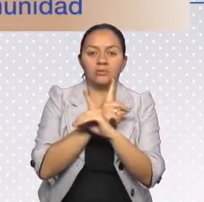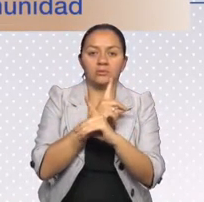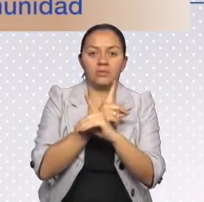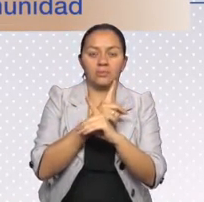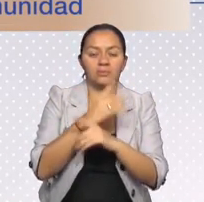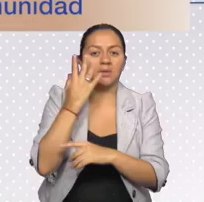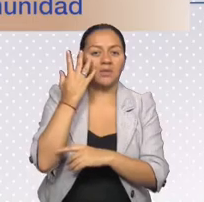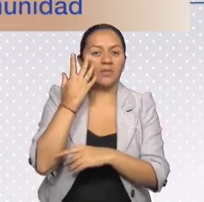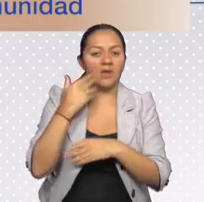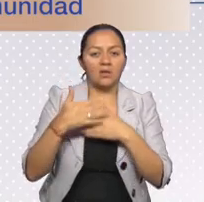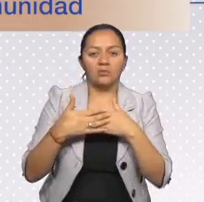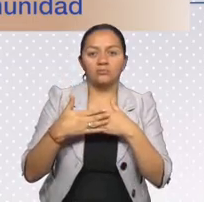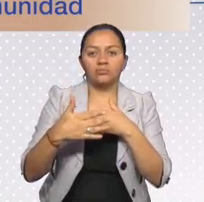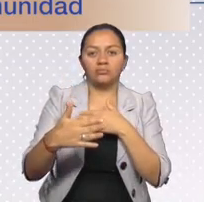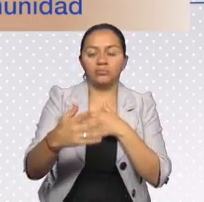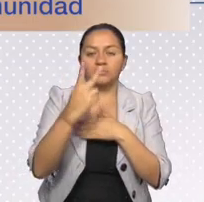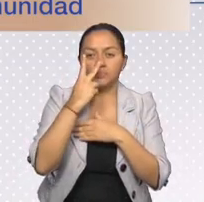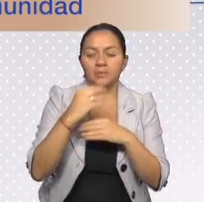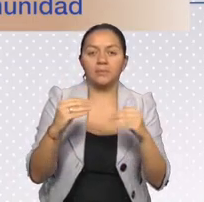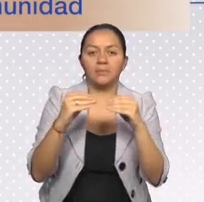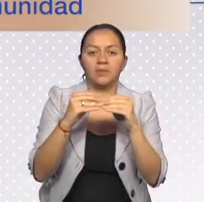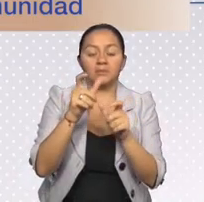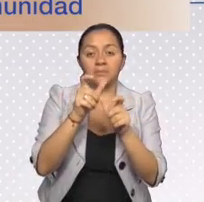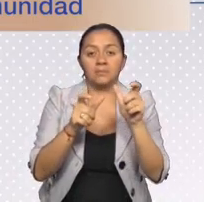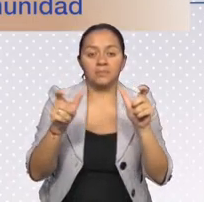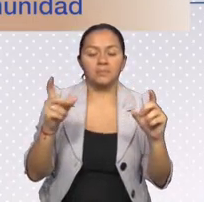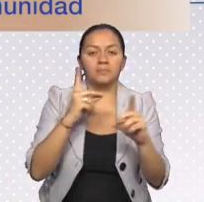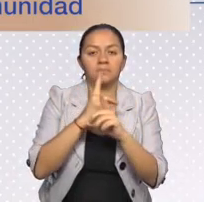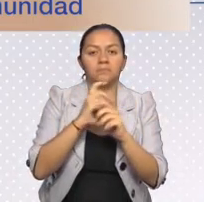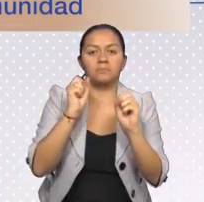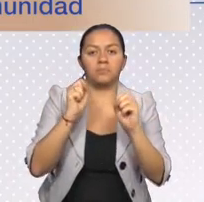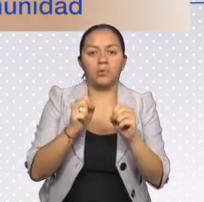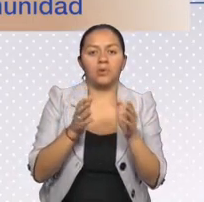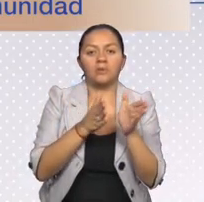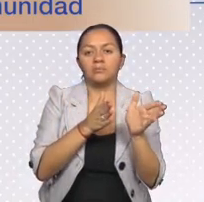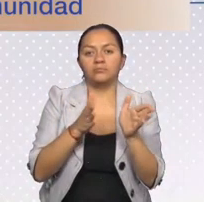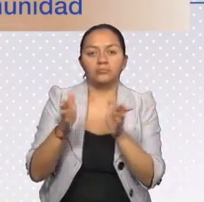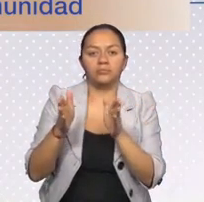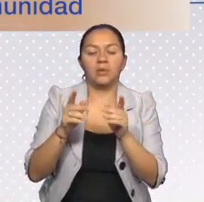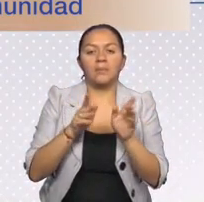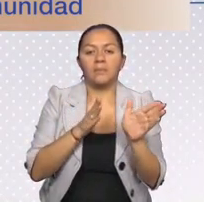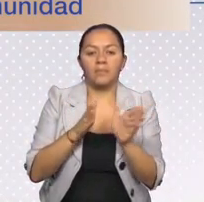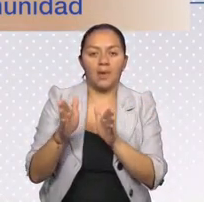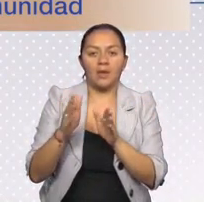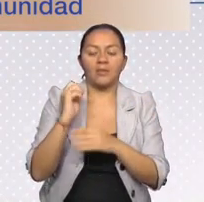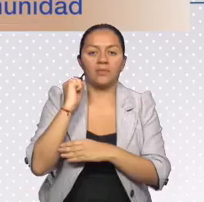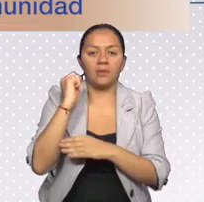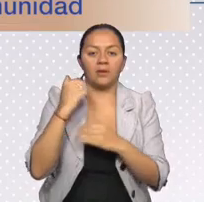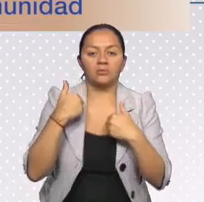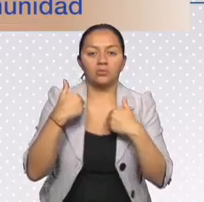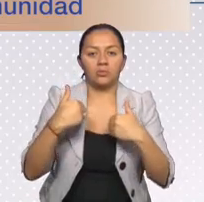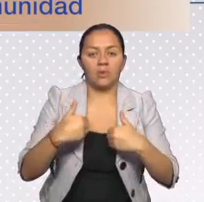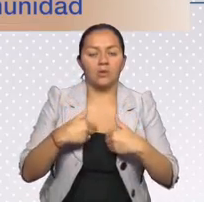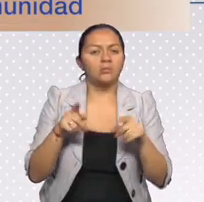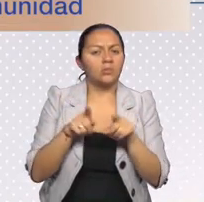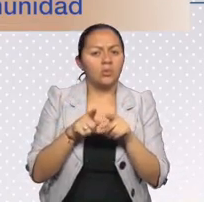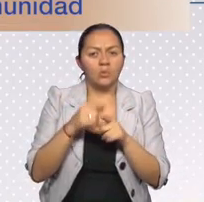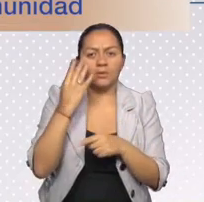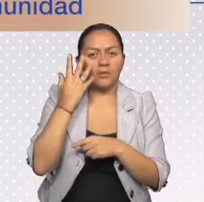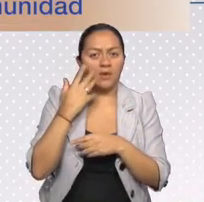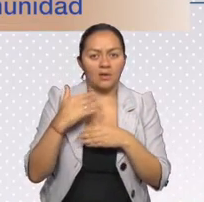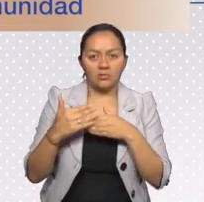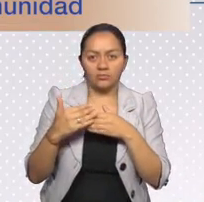cotidianidad en donde la persona con discapacidad pueda ejercer sus derechos humanos así cotidianamente